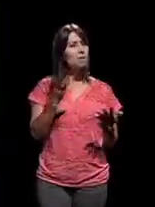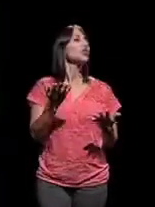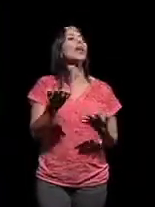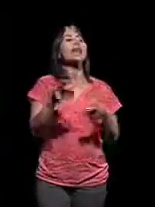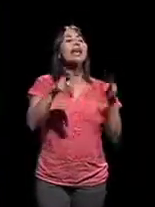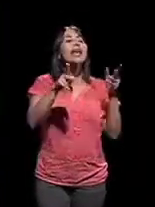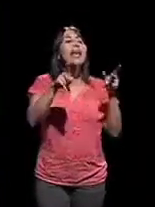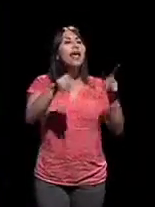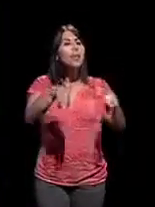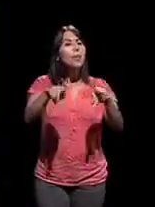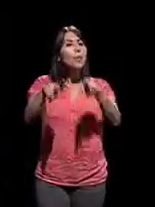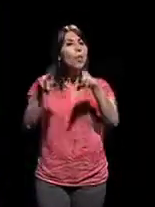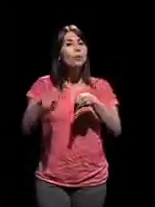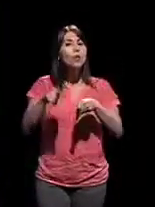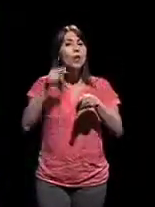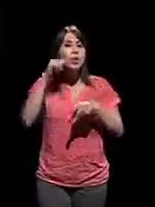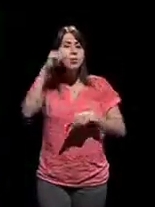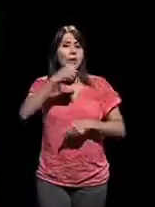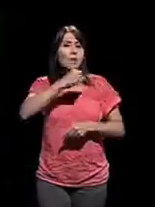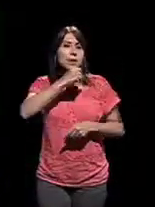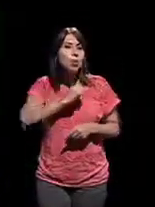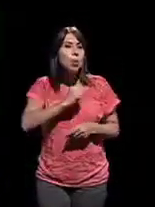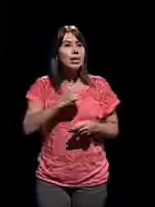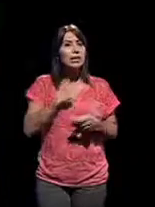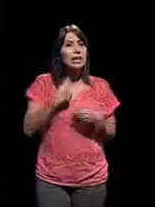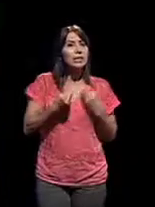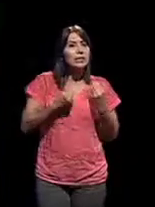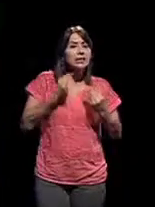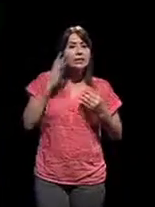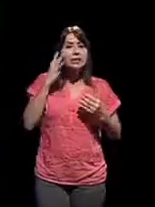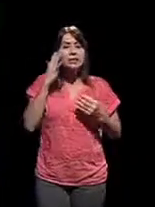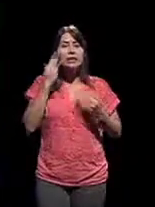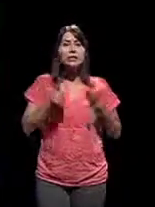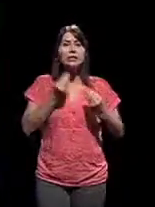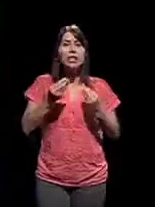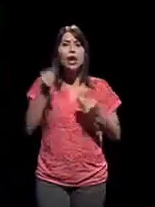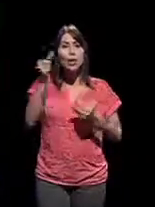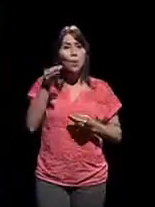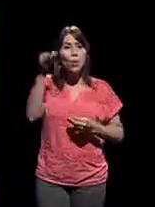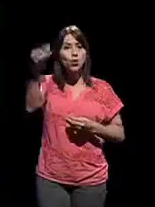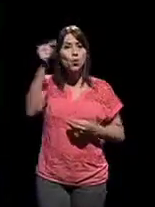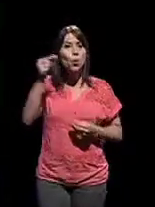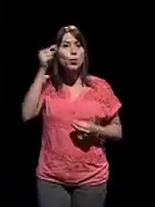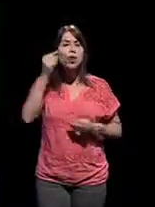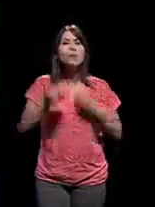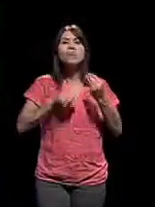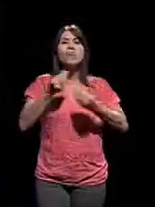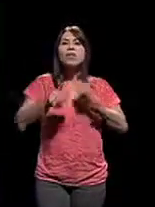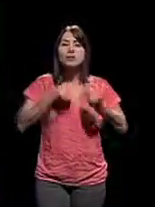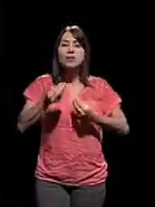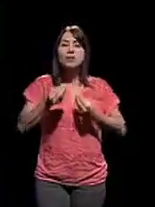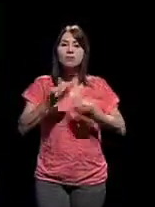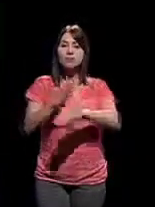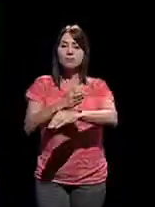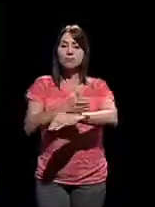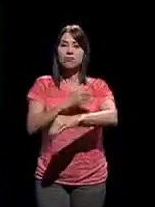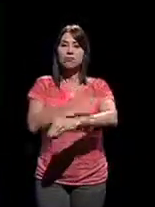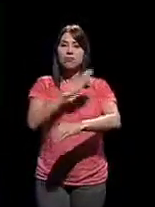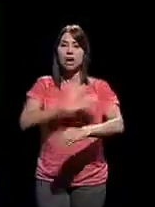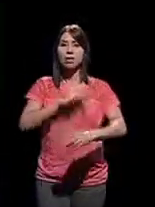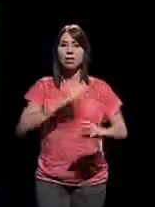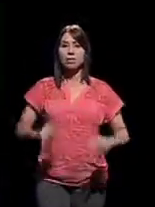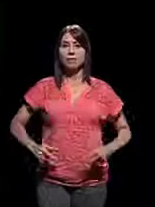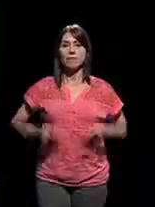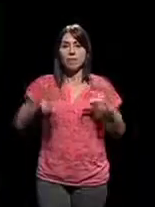de las inquietudes principales que tiene la población adulta mayor con respecto a qué va a hacer el próximo gobierno de la República, ¿verdad?, para mejorar la calidad de